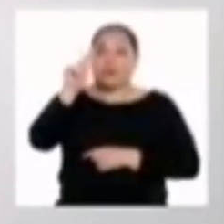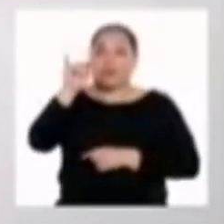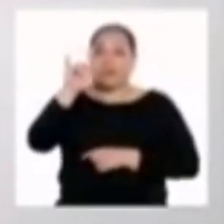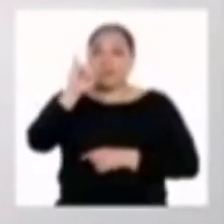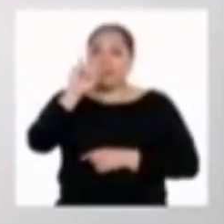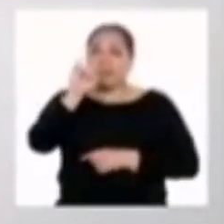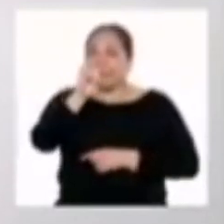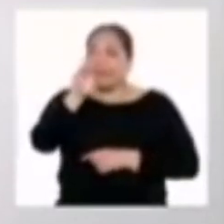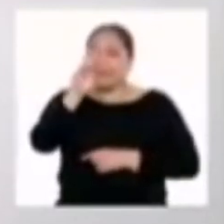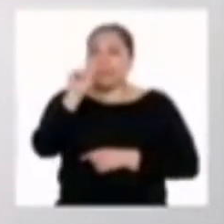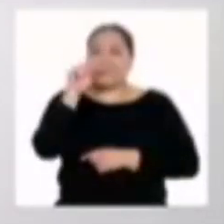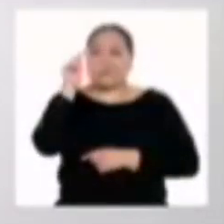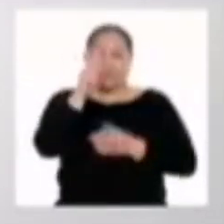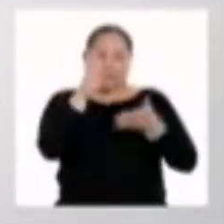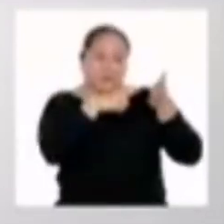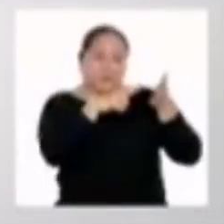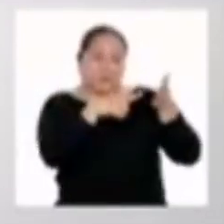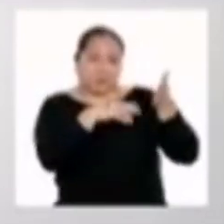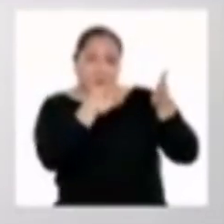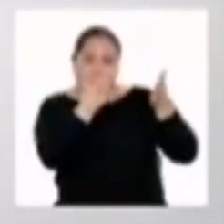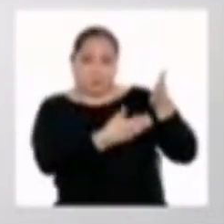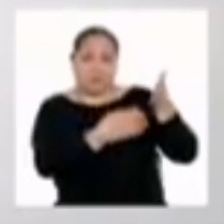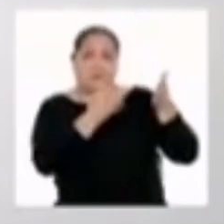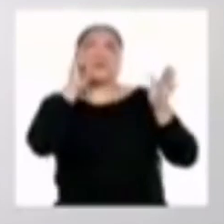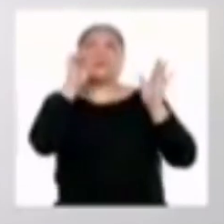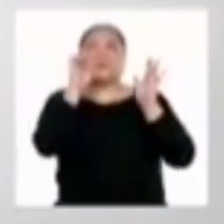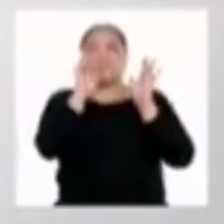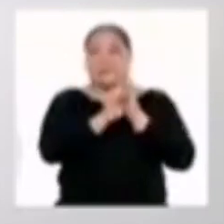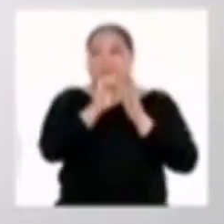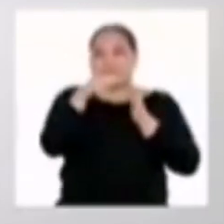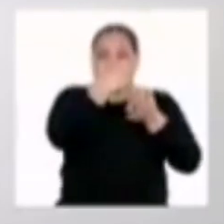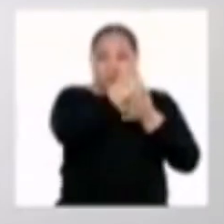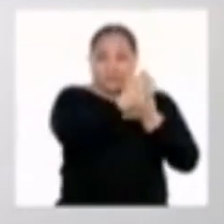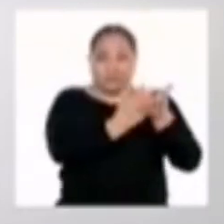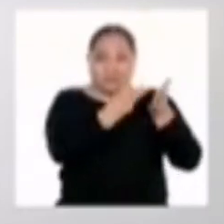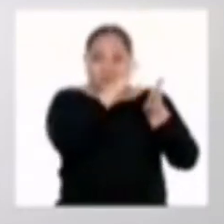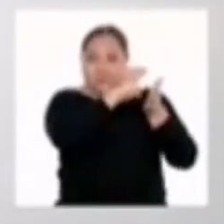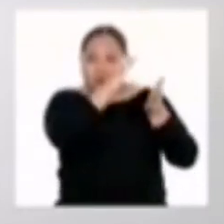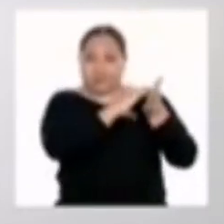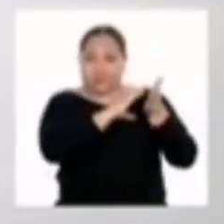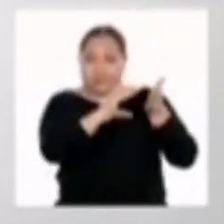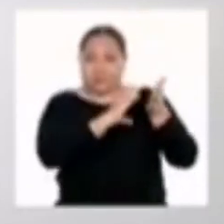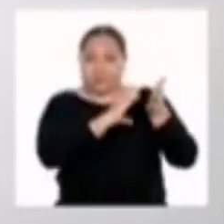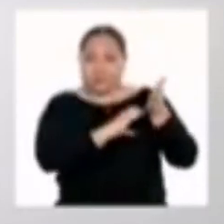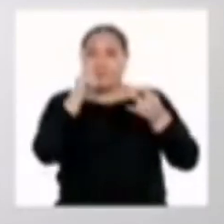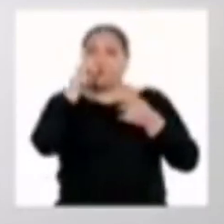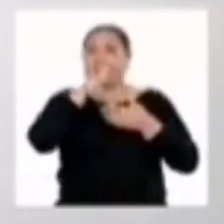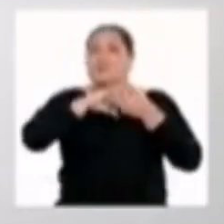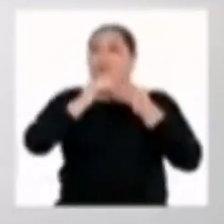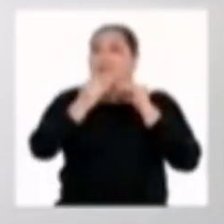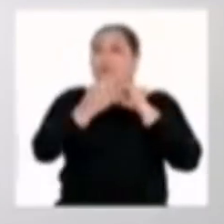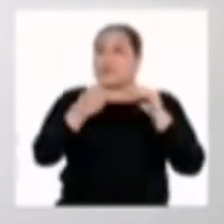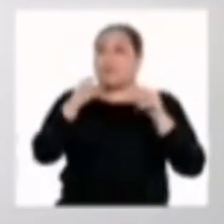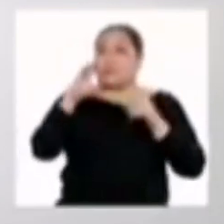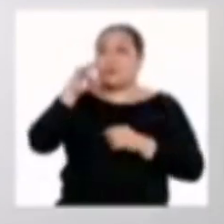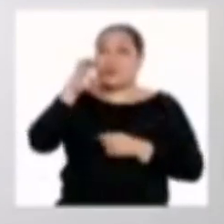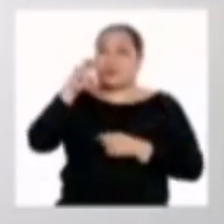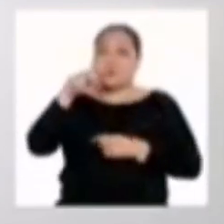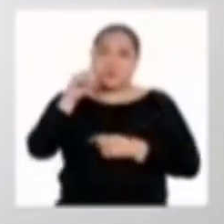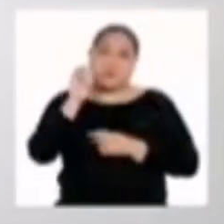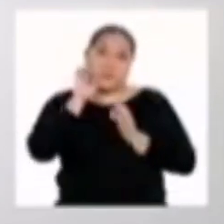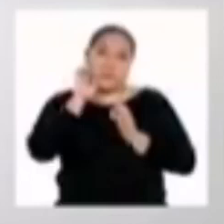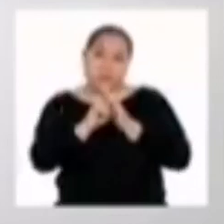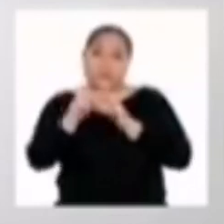para abordar el tema textual. Por ejemplo, las partes constitutivas del cuento son